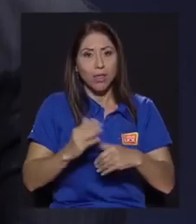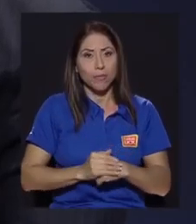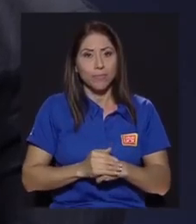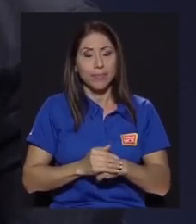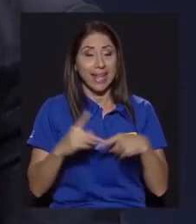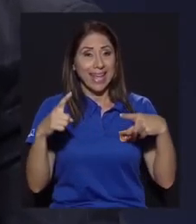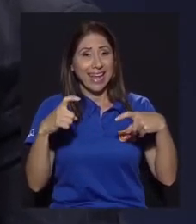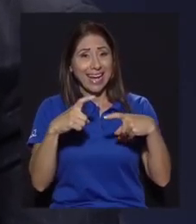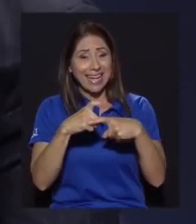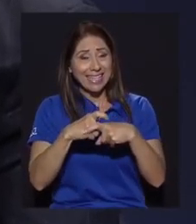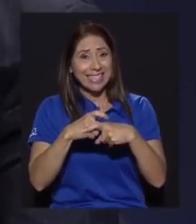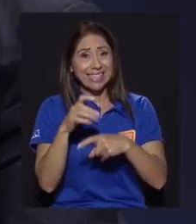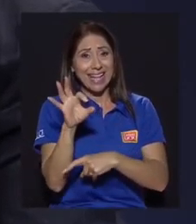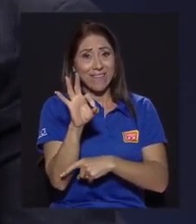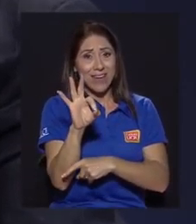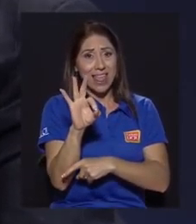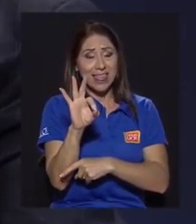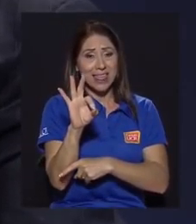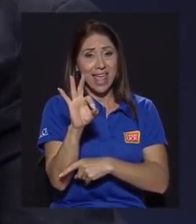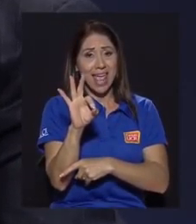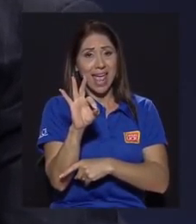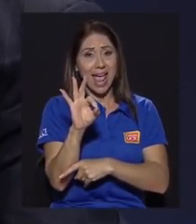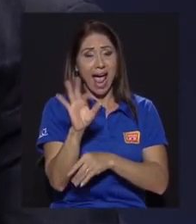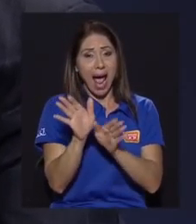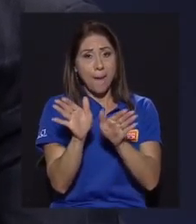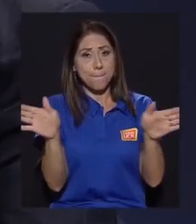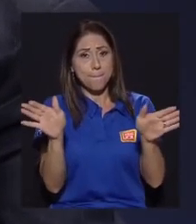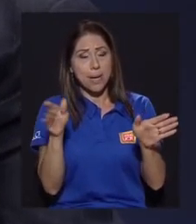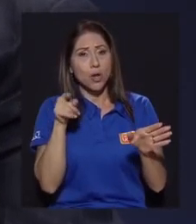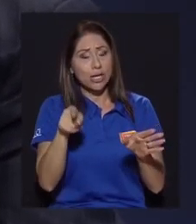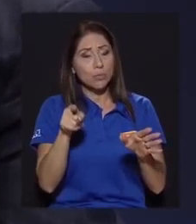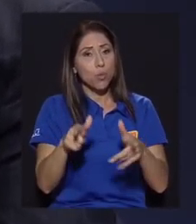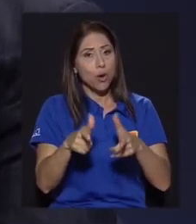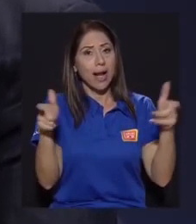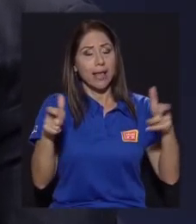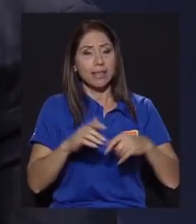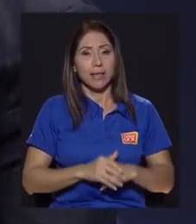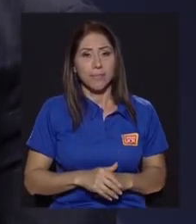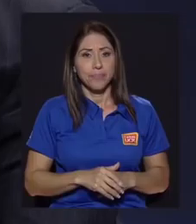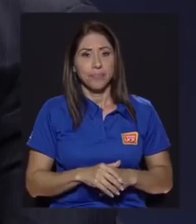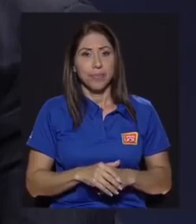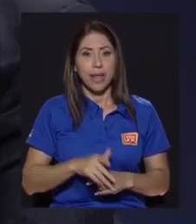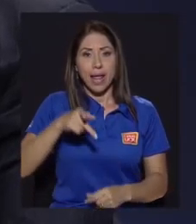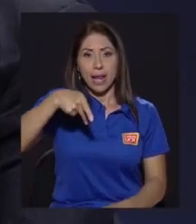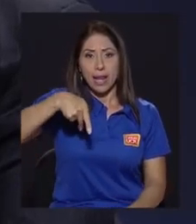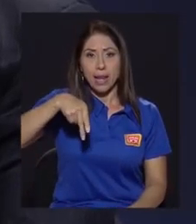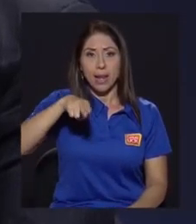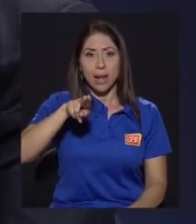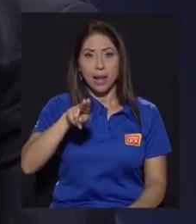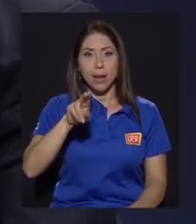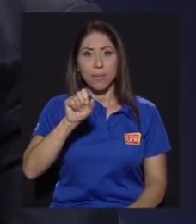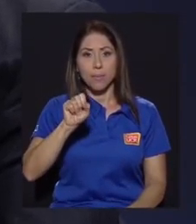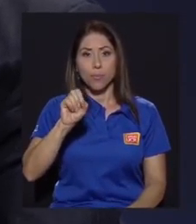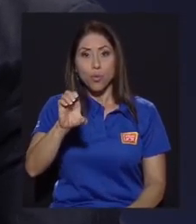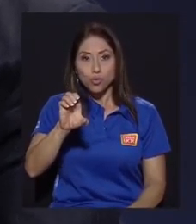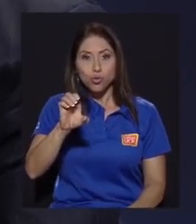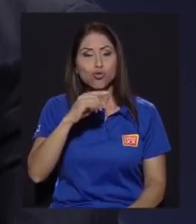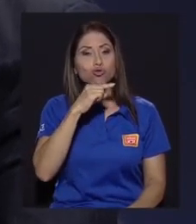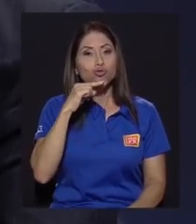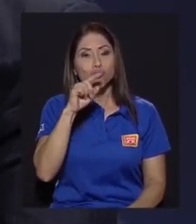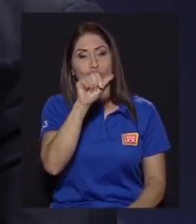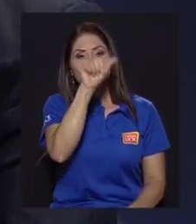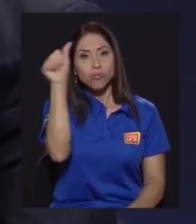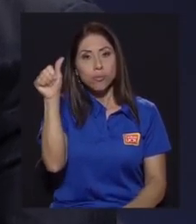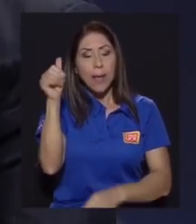del frente amplio debe ser muy grande el el pusc mejoró